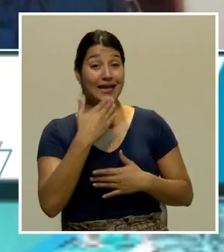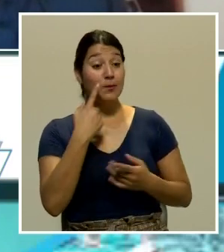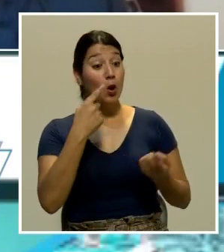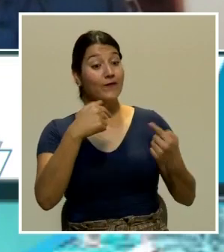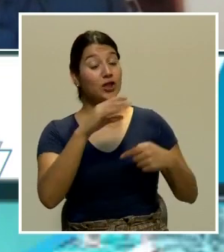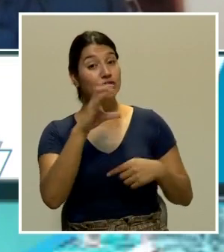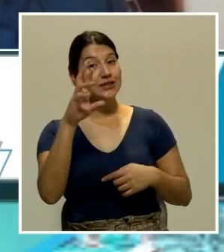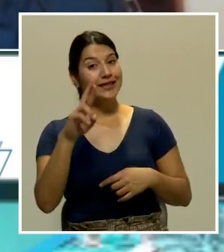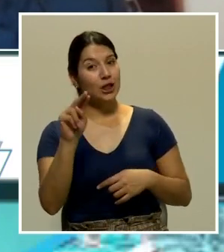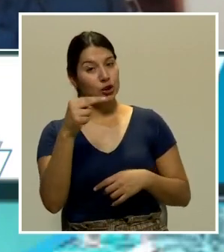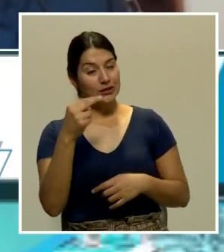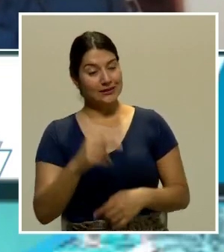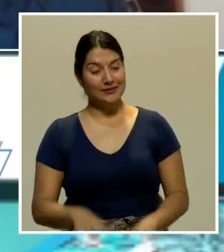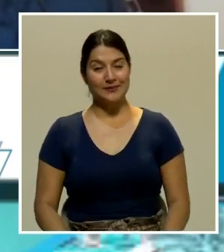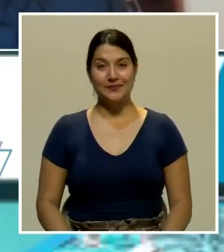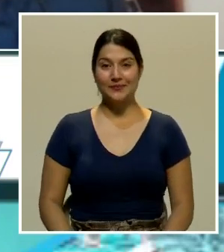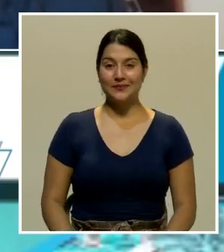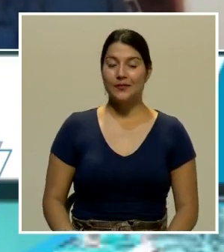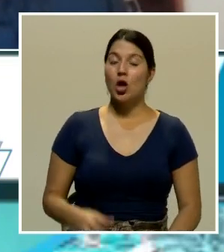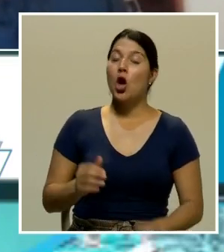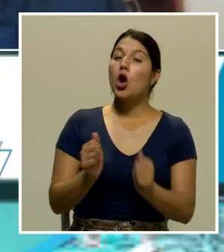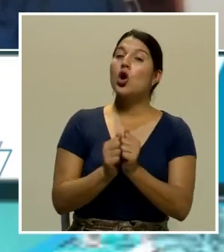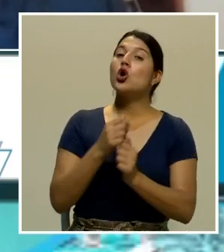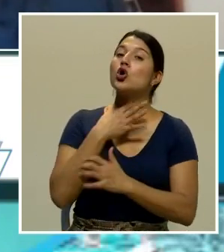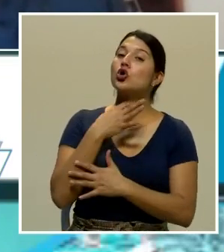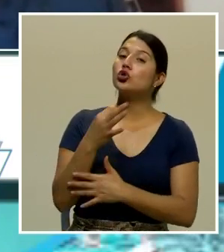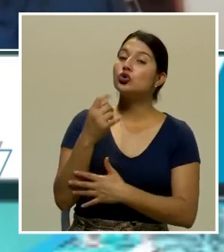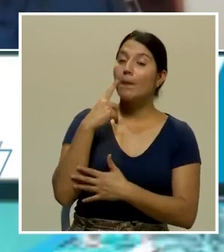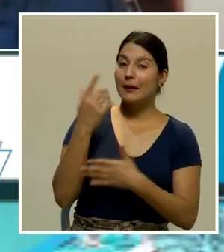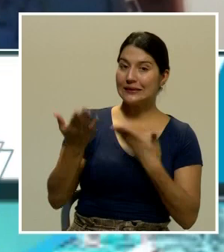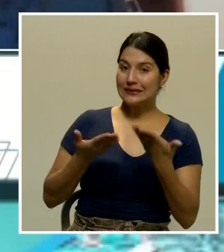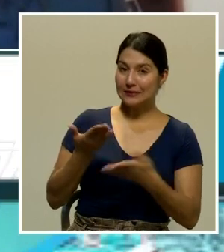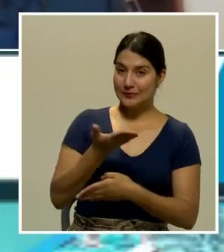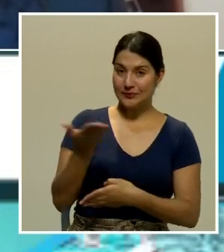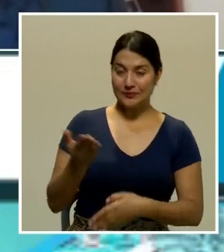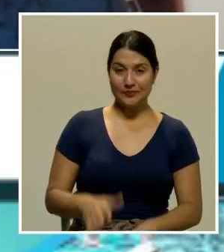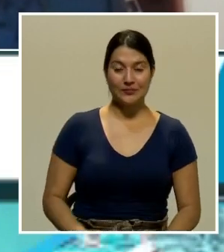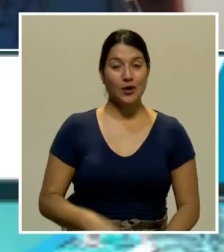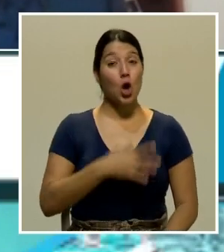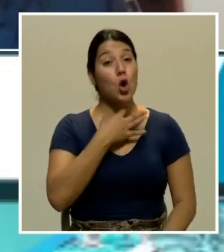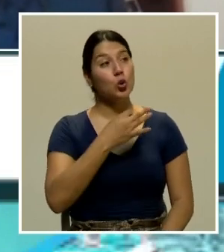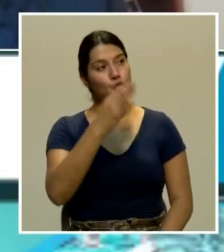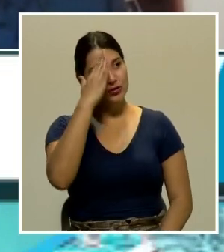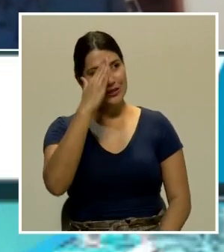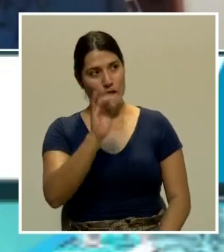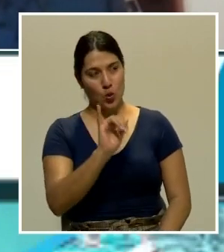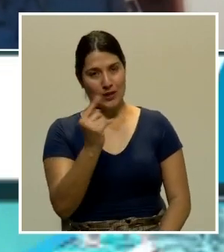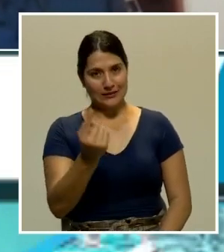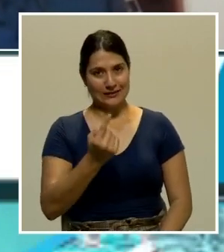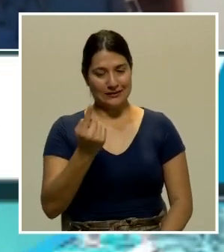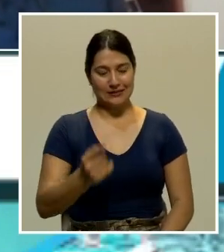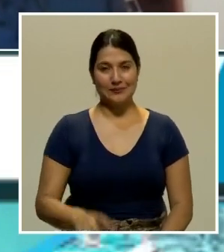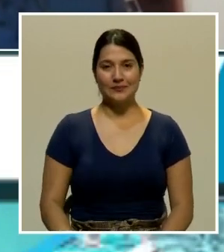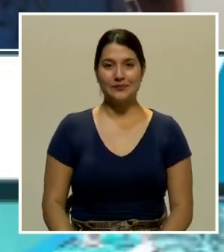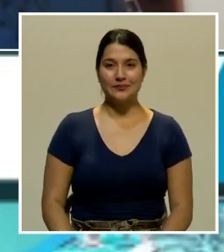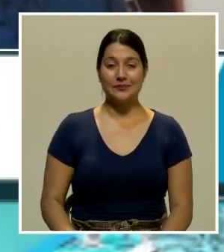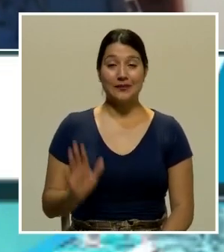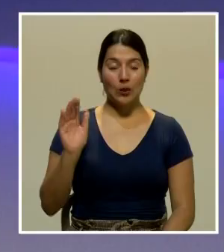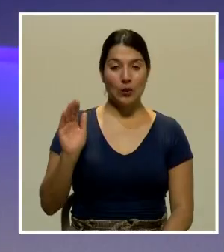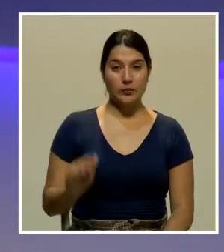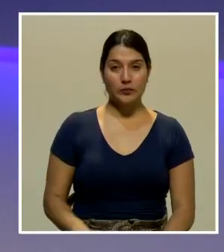Costa Rica Noticias, don Elian. Con mucho gusto, don Ernesto, estamos para servirle. Un gusto saludarlo, como siempre. Hasta